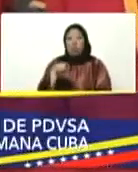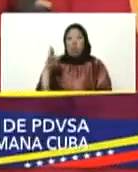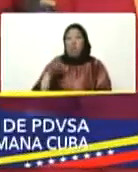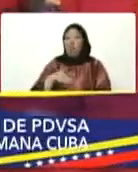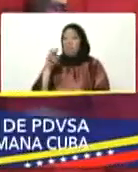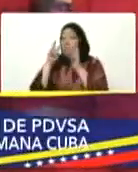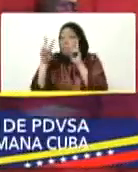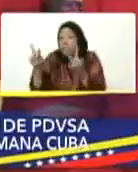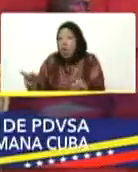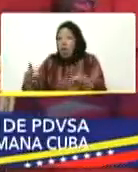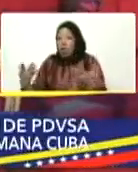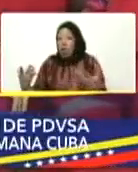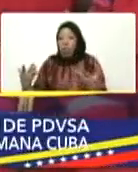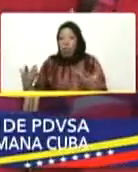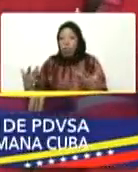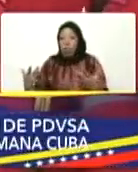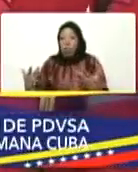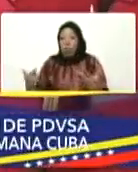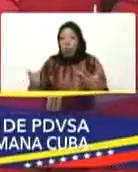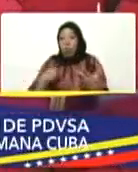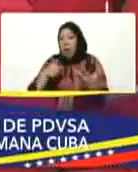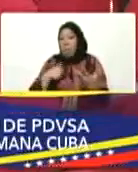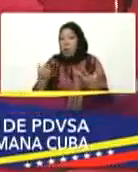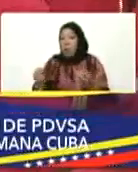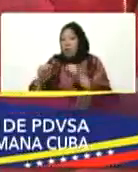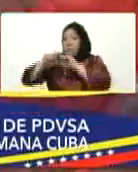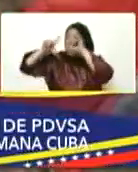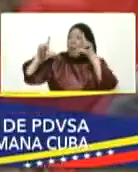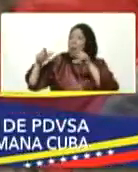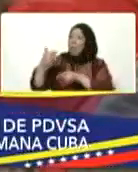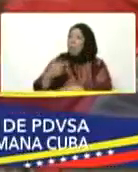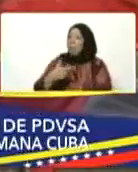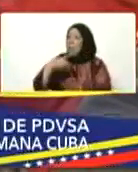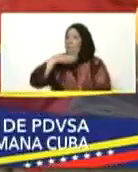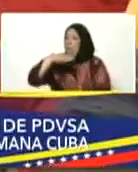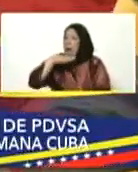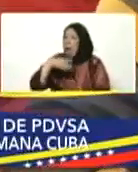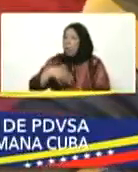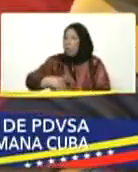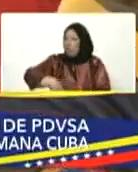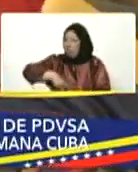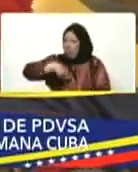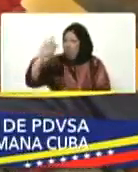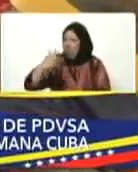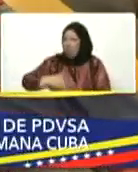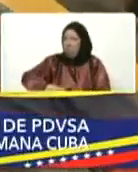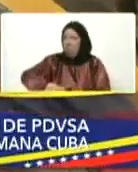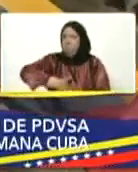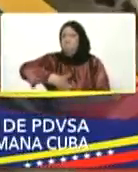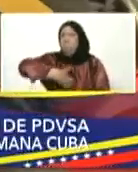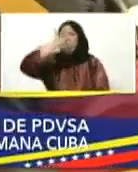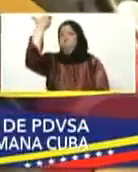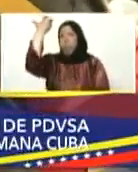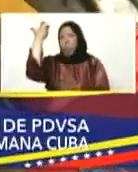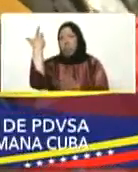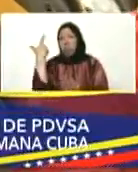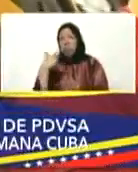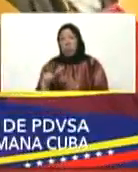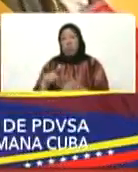ahí. Y me indigna que el secuestro del avión limite a Venezuela de